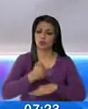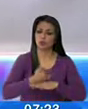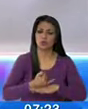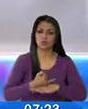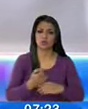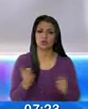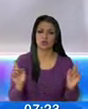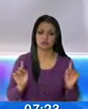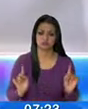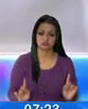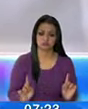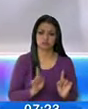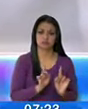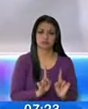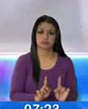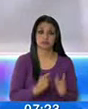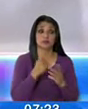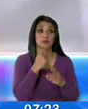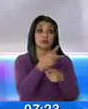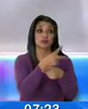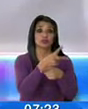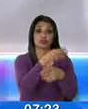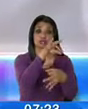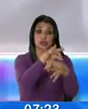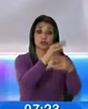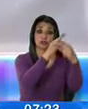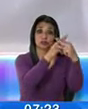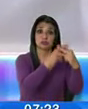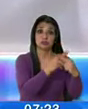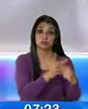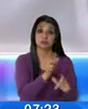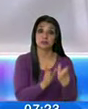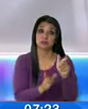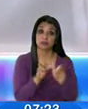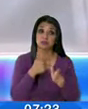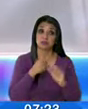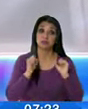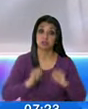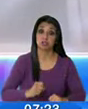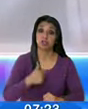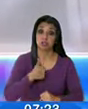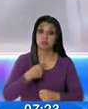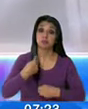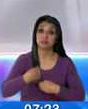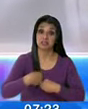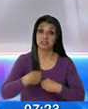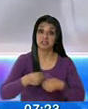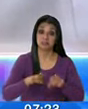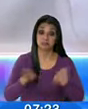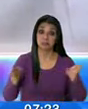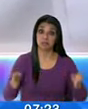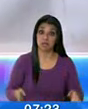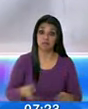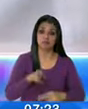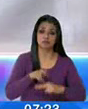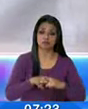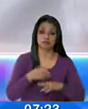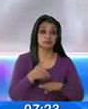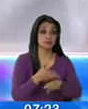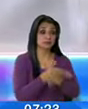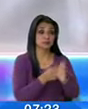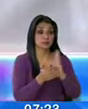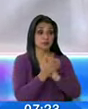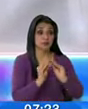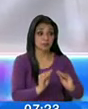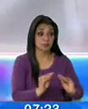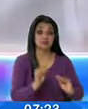que desde el CNE vino ya un listado de las personas que podíamos participar en este evento. ¿Hubo capacitación para